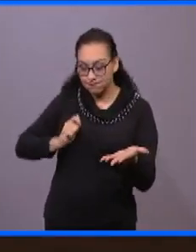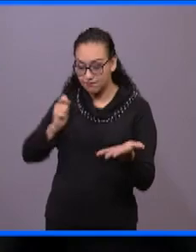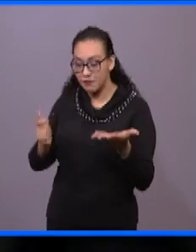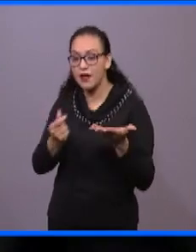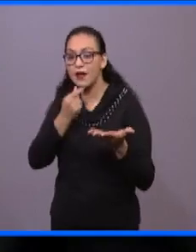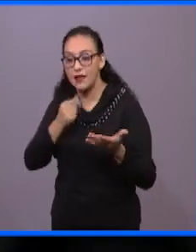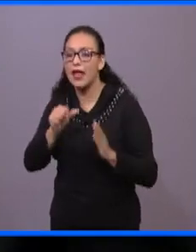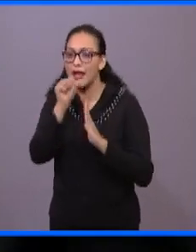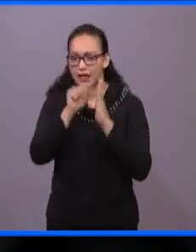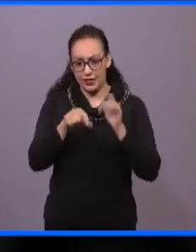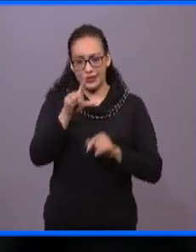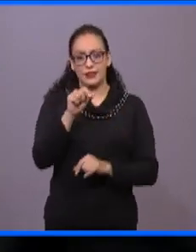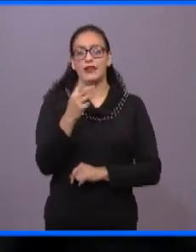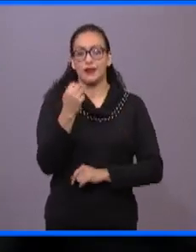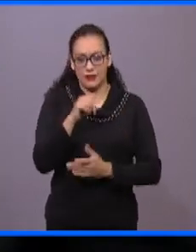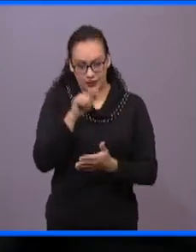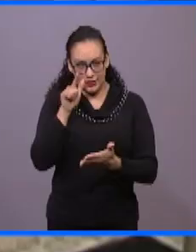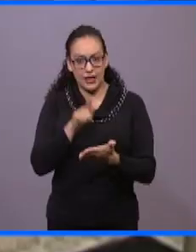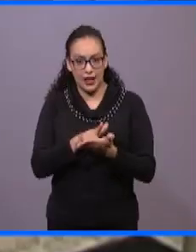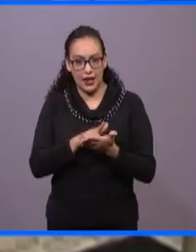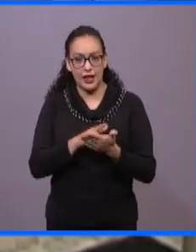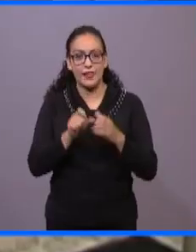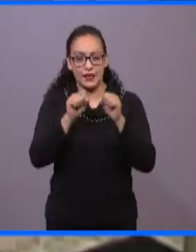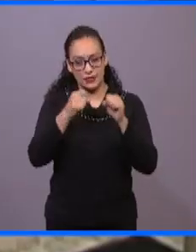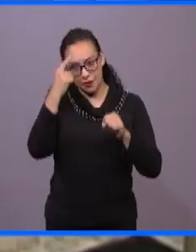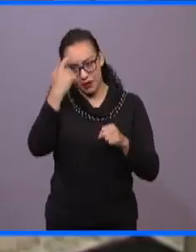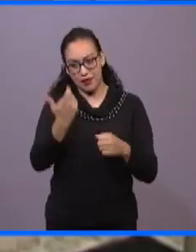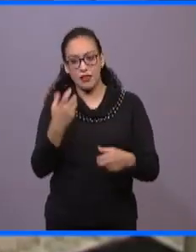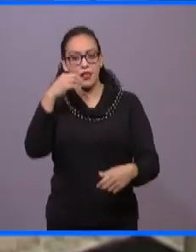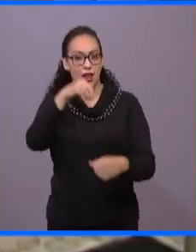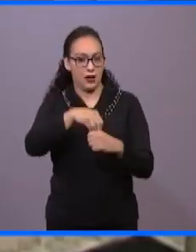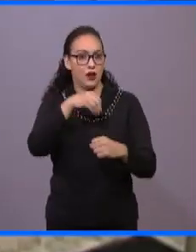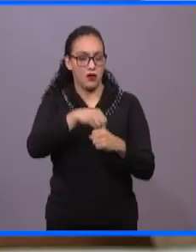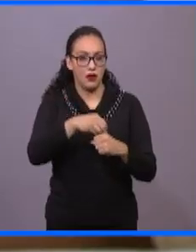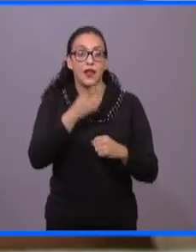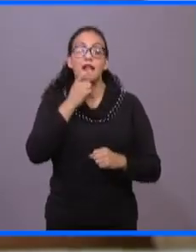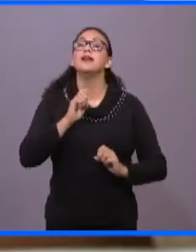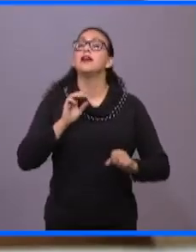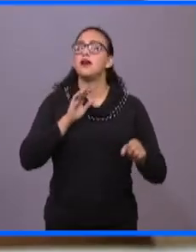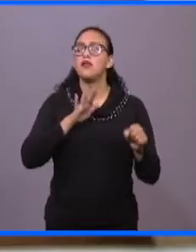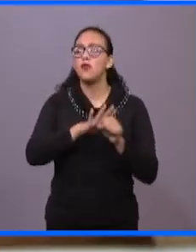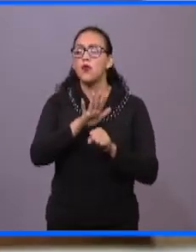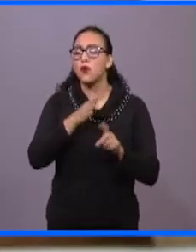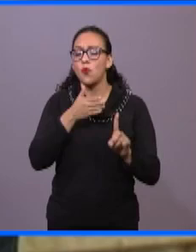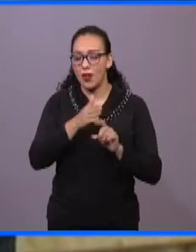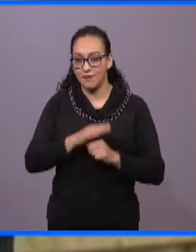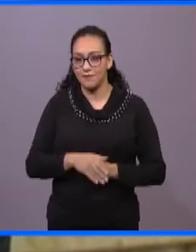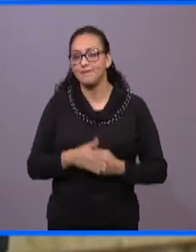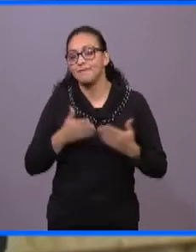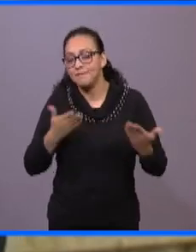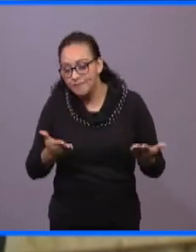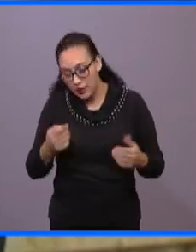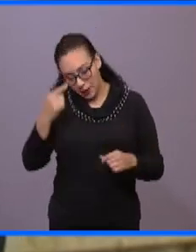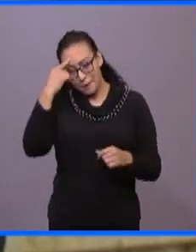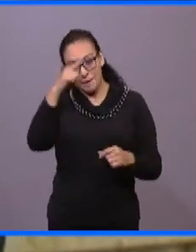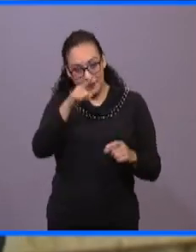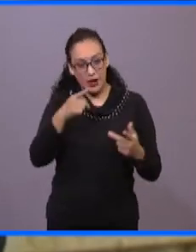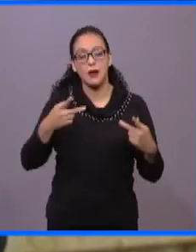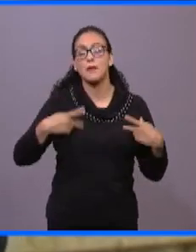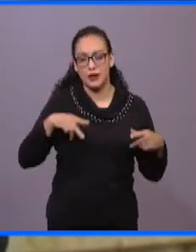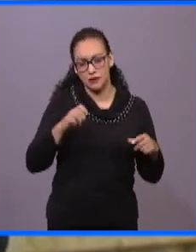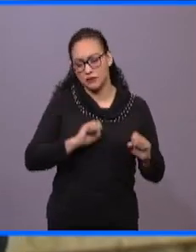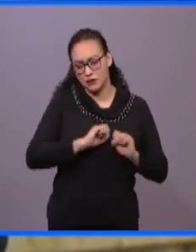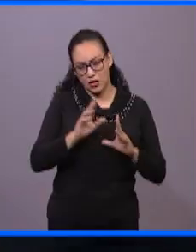el artículo 79 de la Ley de los Sistemas de Ahorro para el Retiro busca satisfacer la seguridad social, esa prohibición no existe a